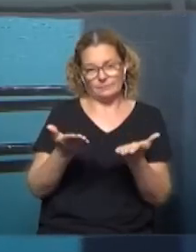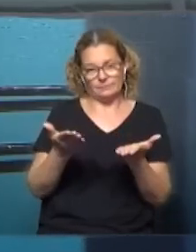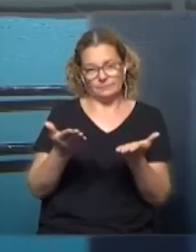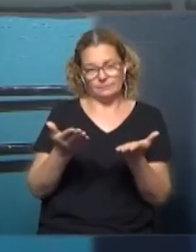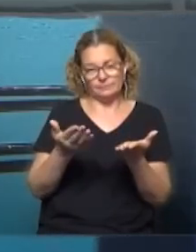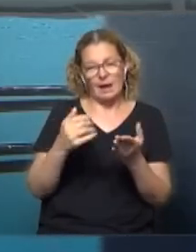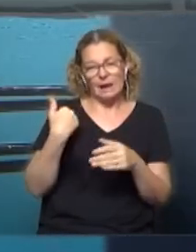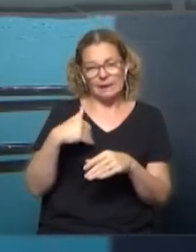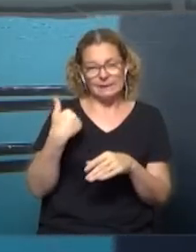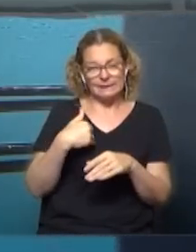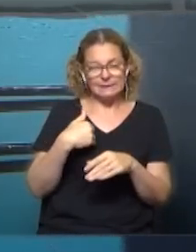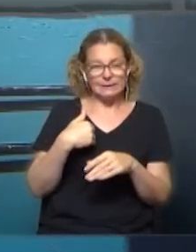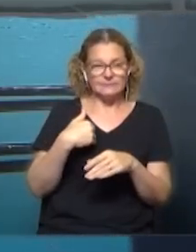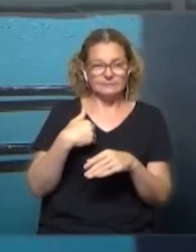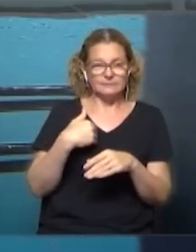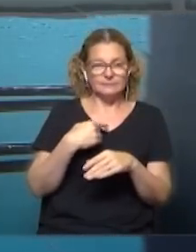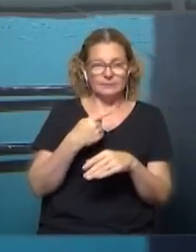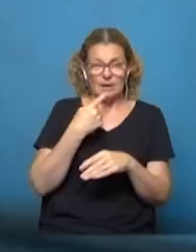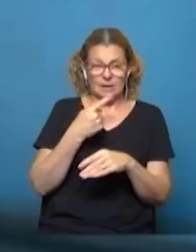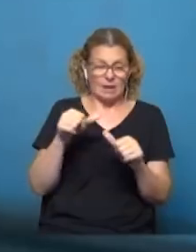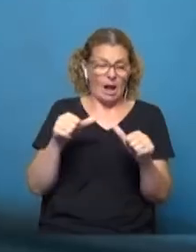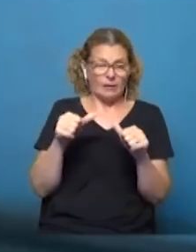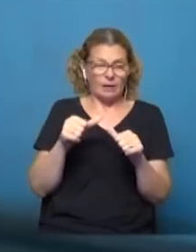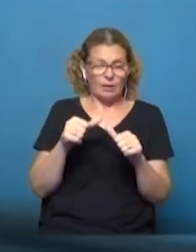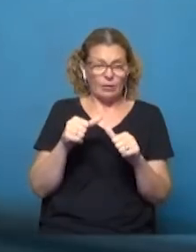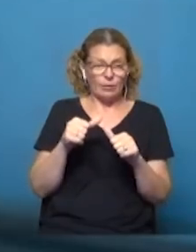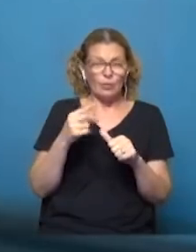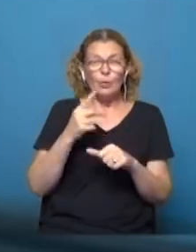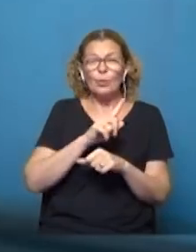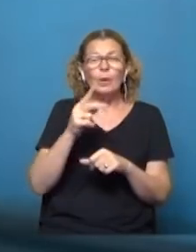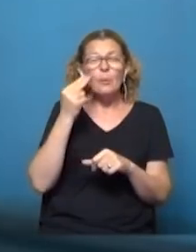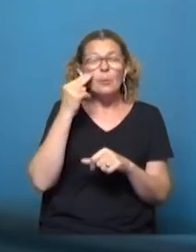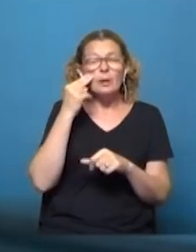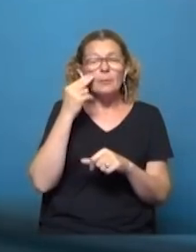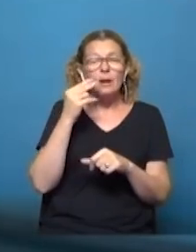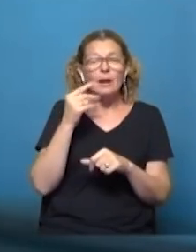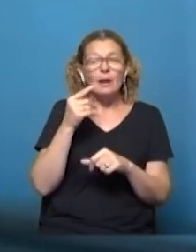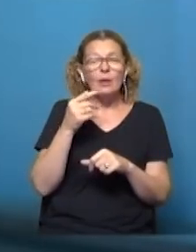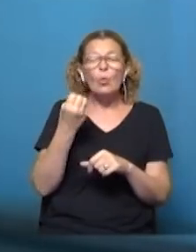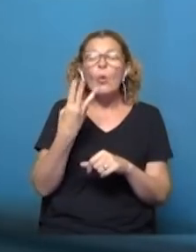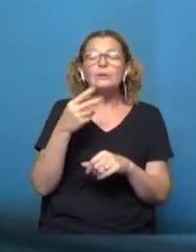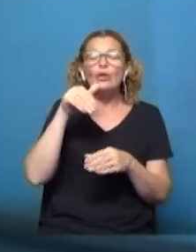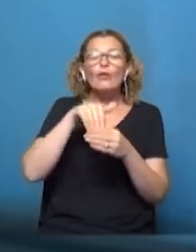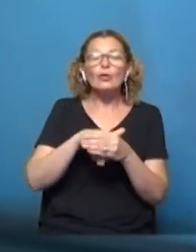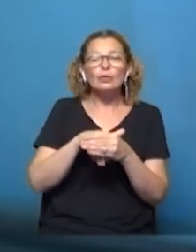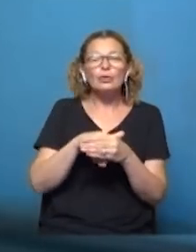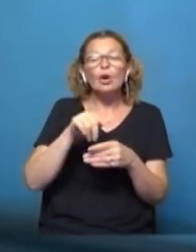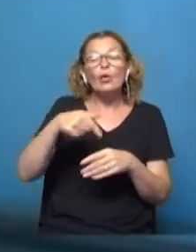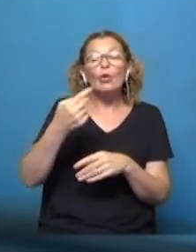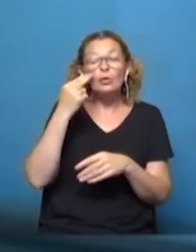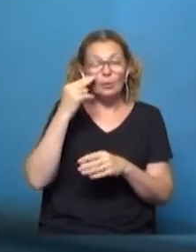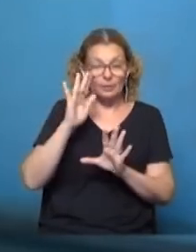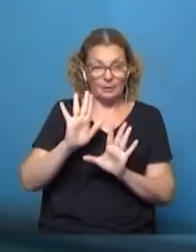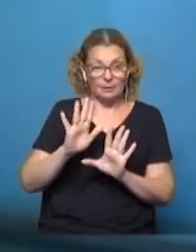en la Argentina si deciden hacerlo y no es un problema de ponerse a contar cuatro votos hay eso es otro problema